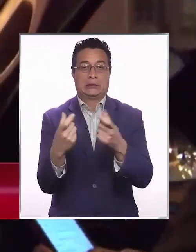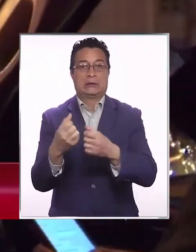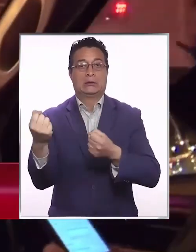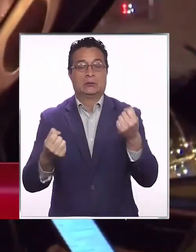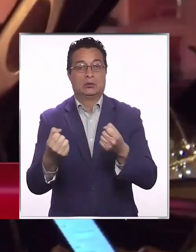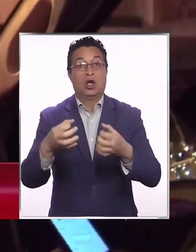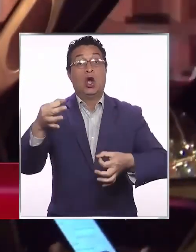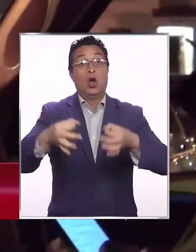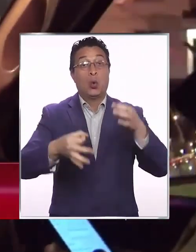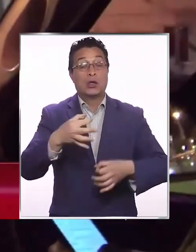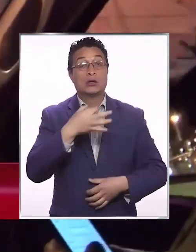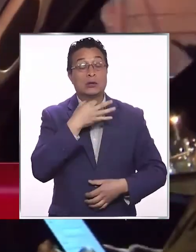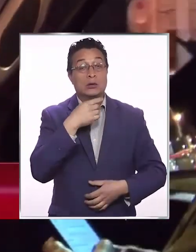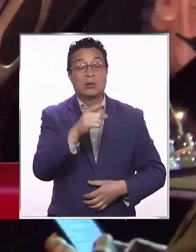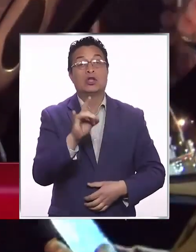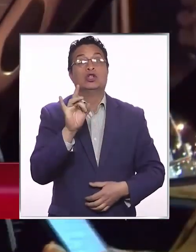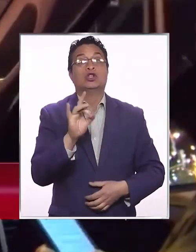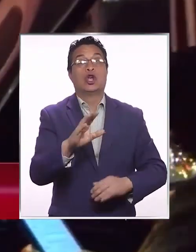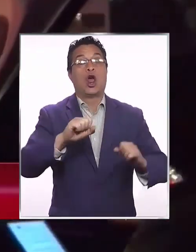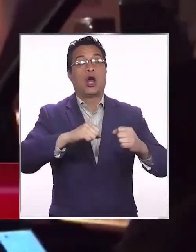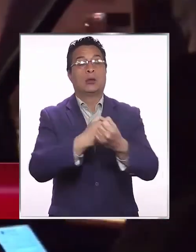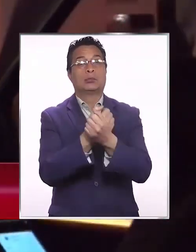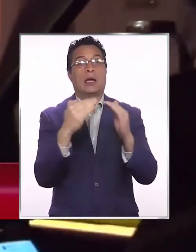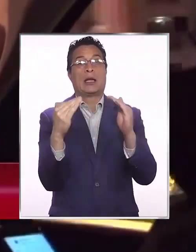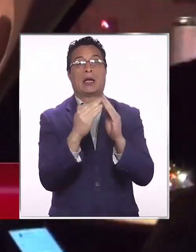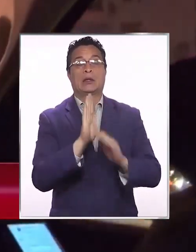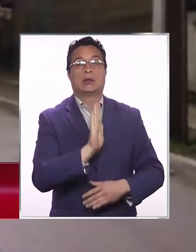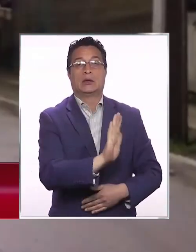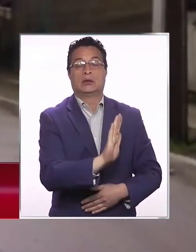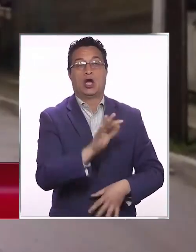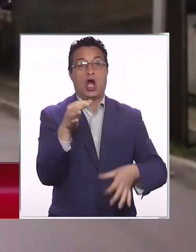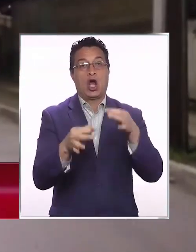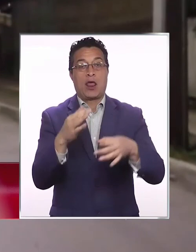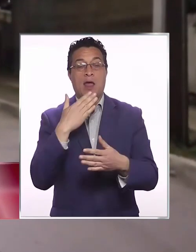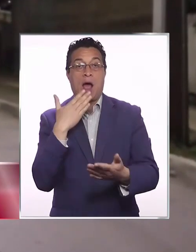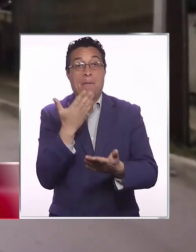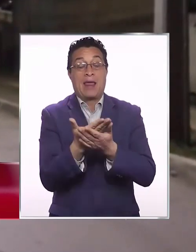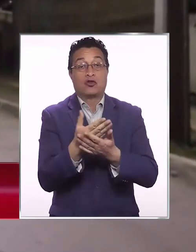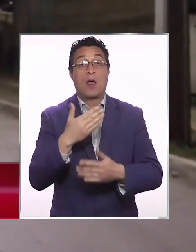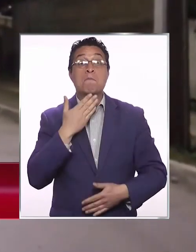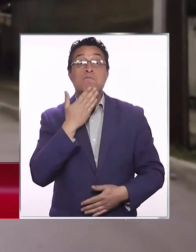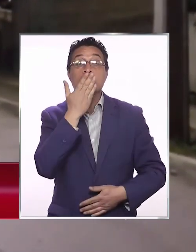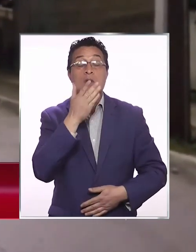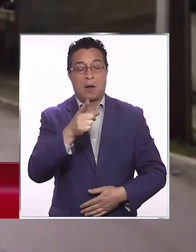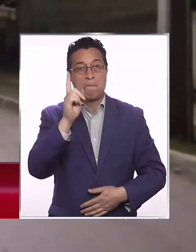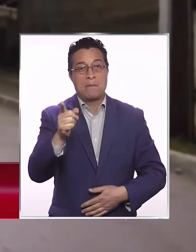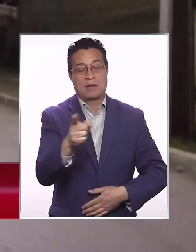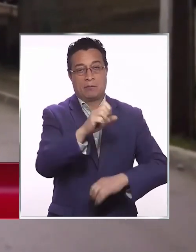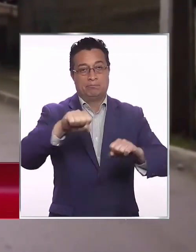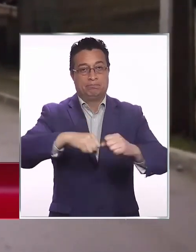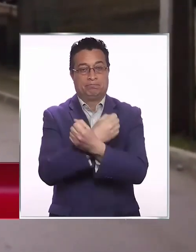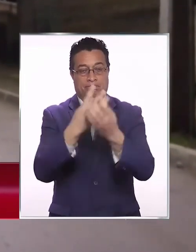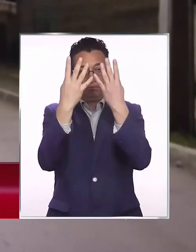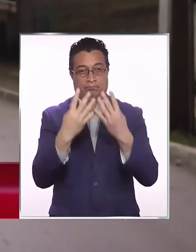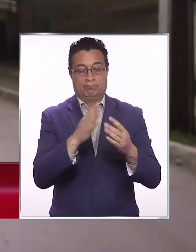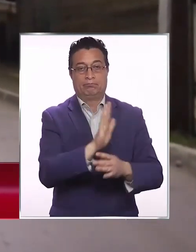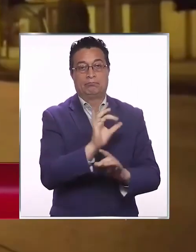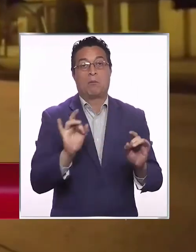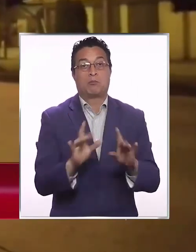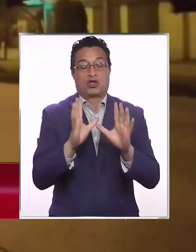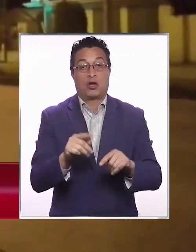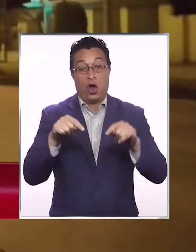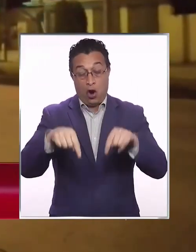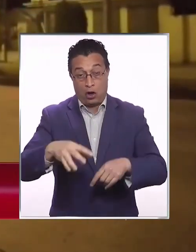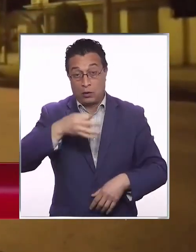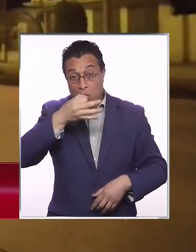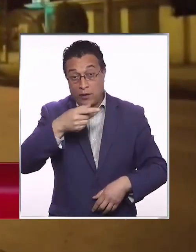licencia de conducir, pero el juez de garantía lo dejó solo con arresto domiciliario. La Corte de Apelaciones de Punta Arenas lo mandó a prisión preventiva.